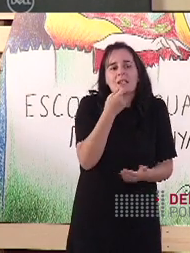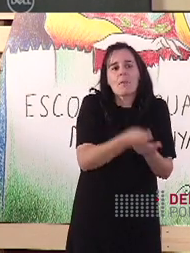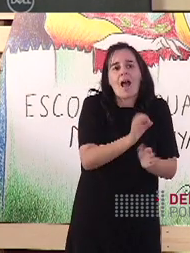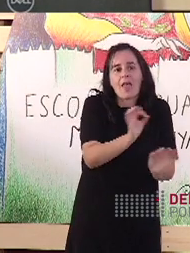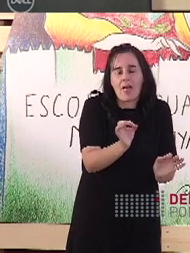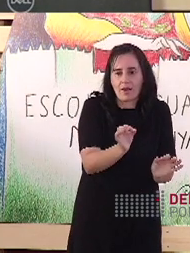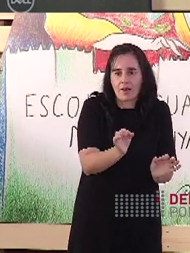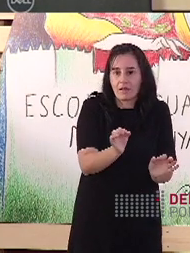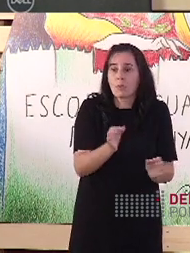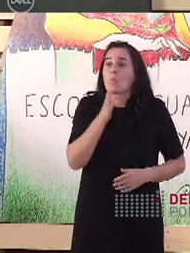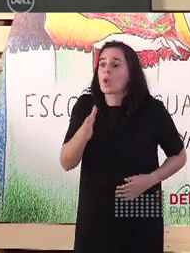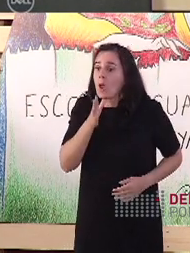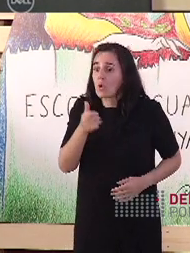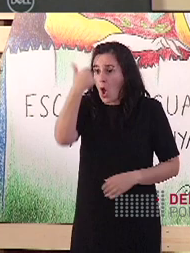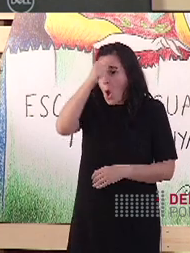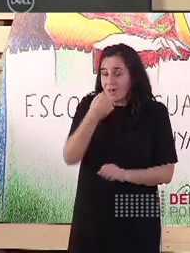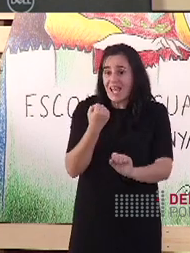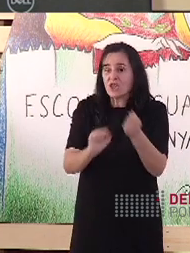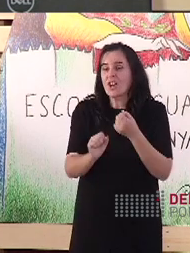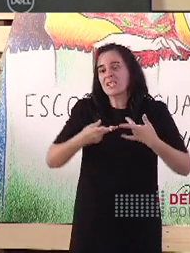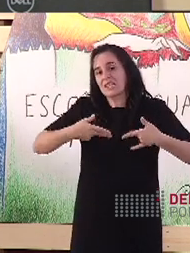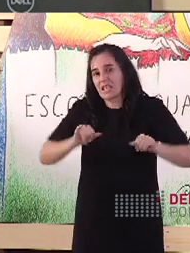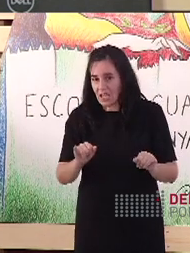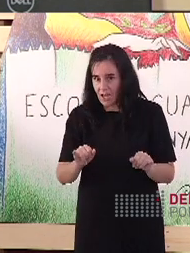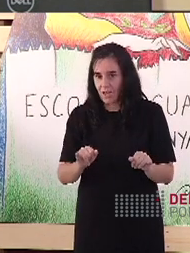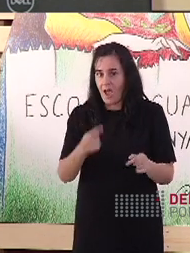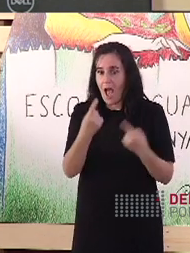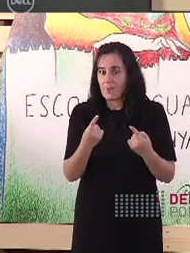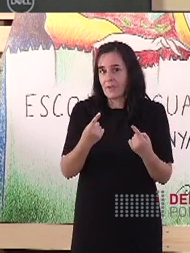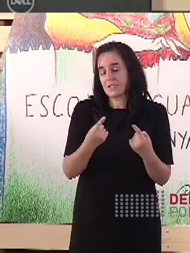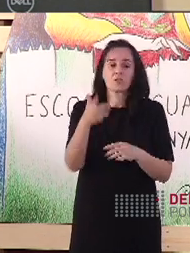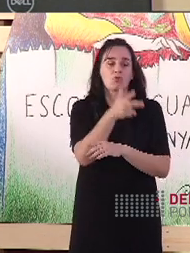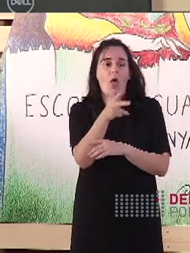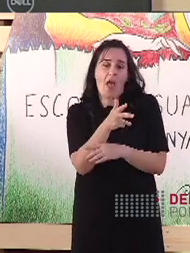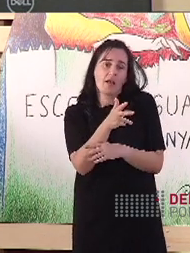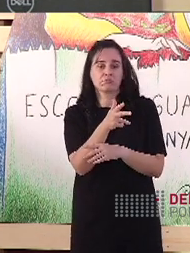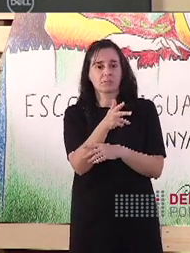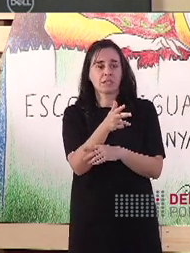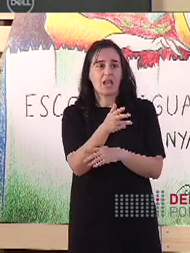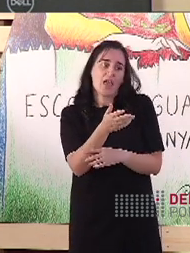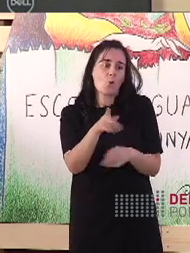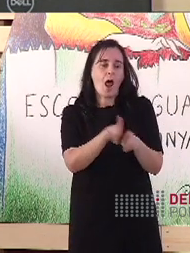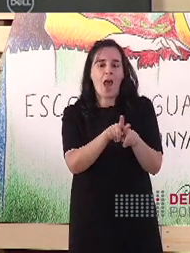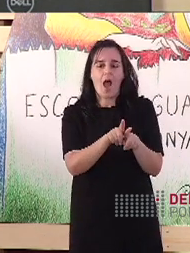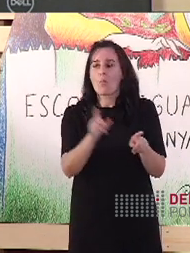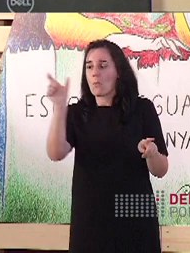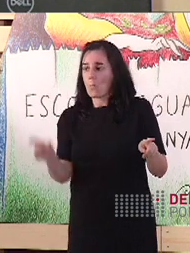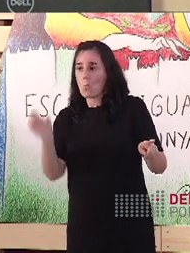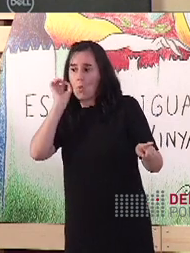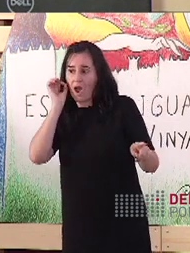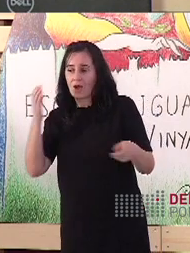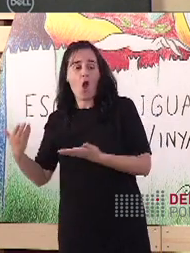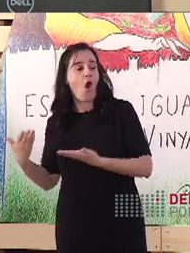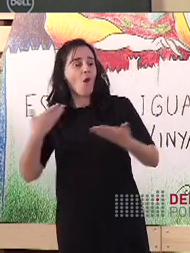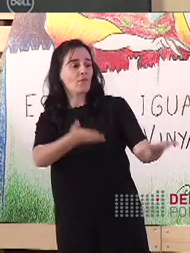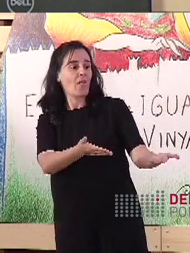actores? Muchas veces, en contextos prostitucionales, se graban escenas en las que se invita y se ofrece a una mujer y todos